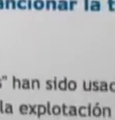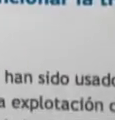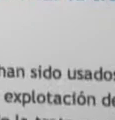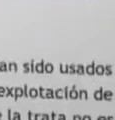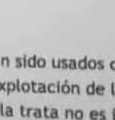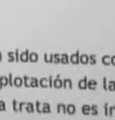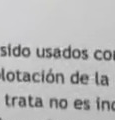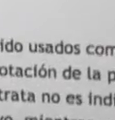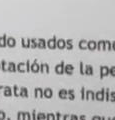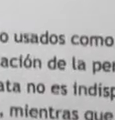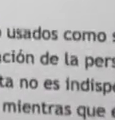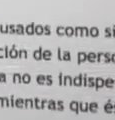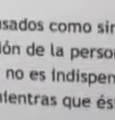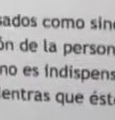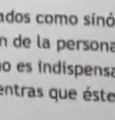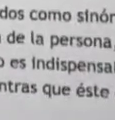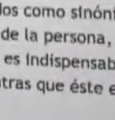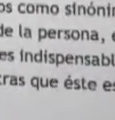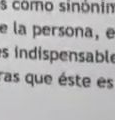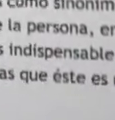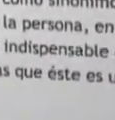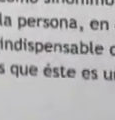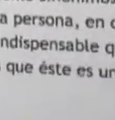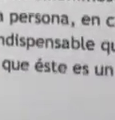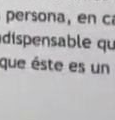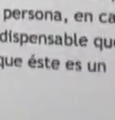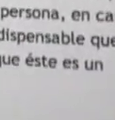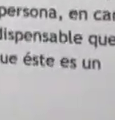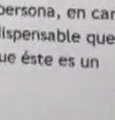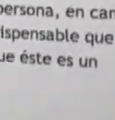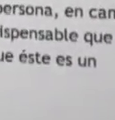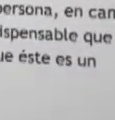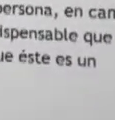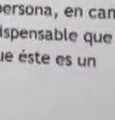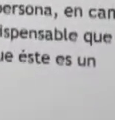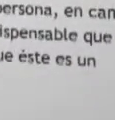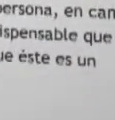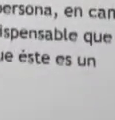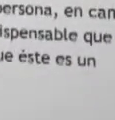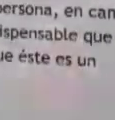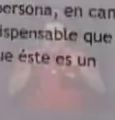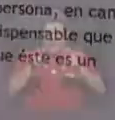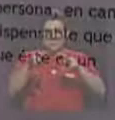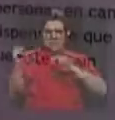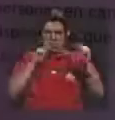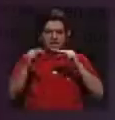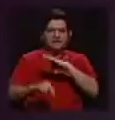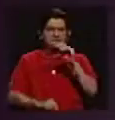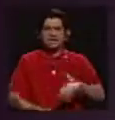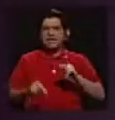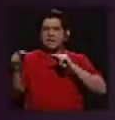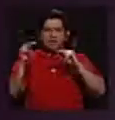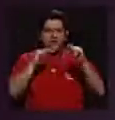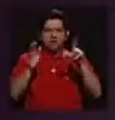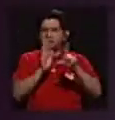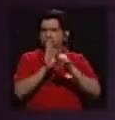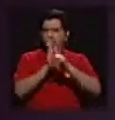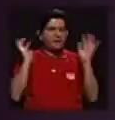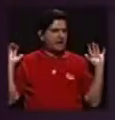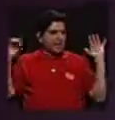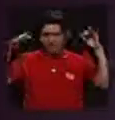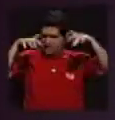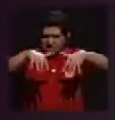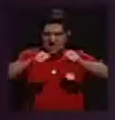que una de las más importantes ha sido la coalición nacional contra la trata de personas y el tráfico ilícito de